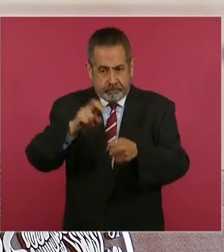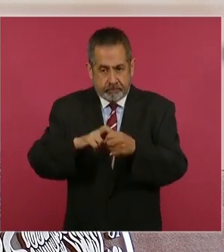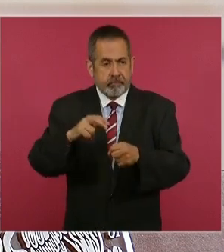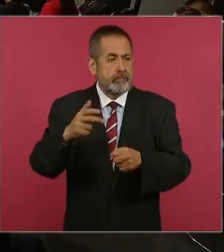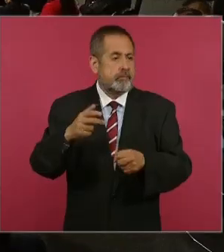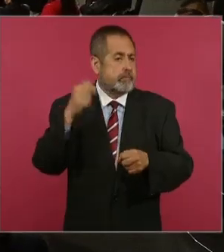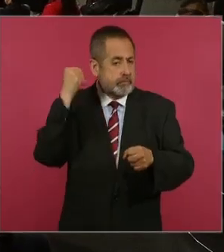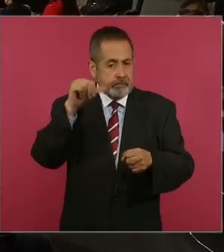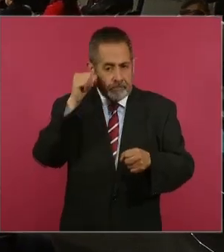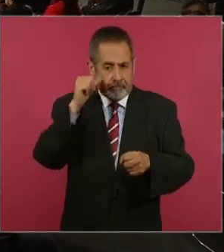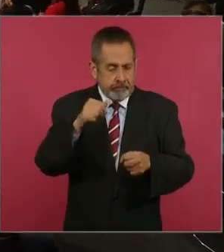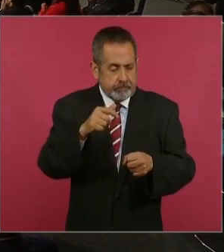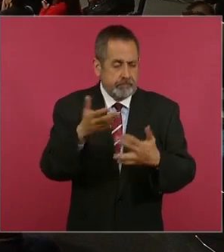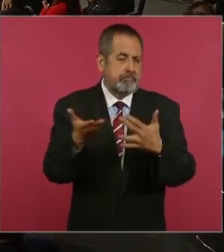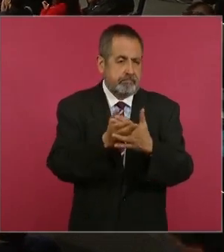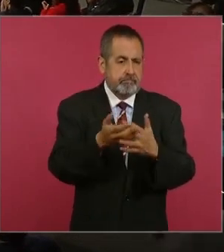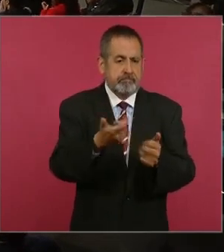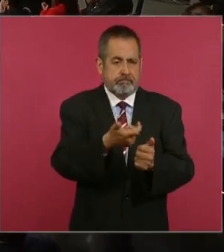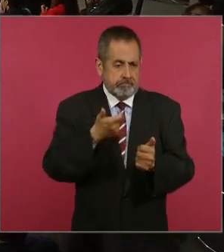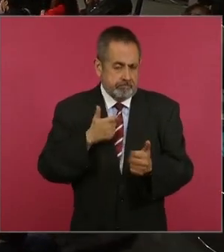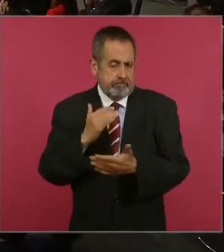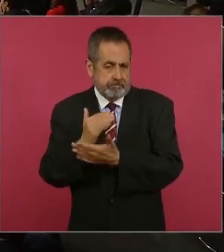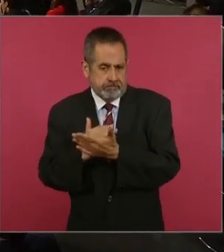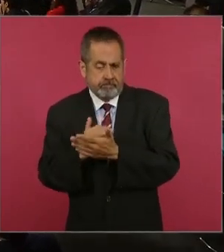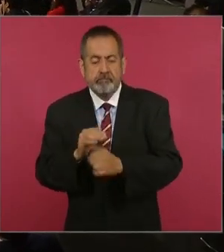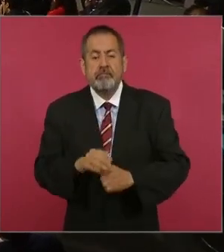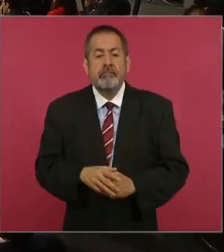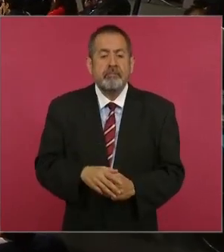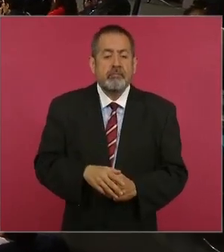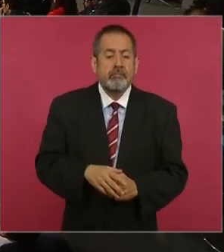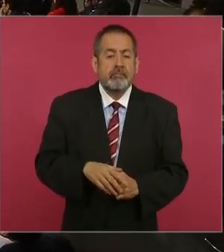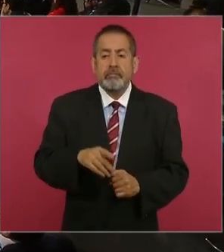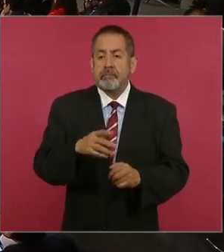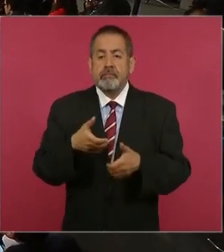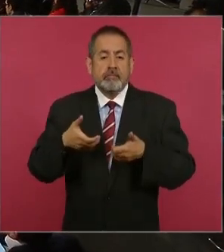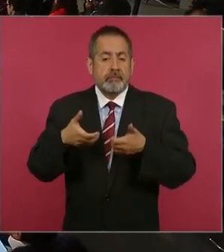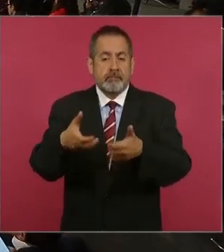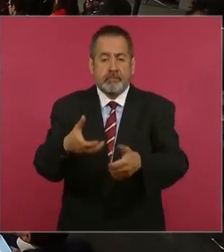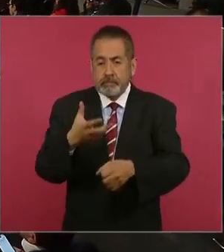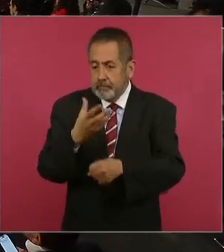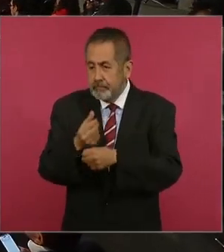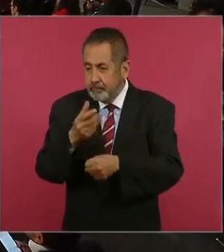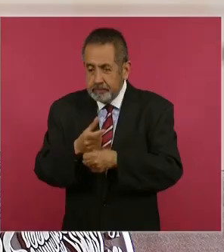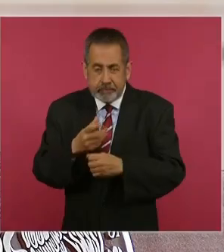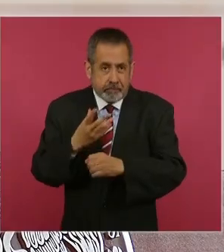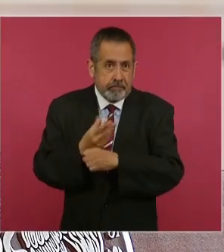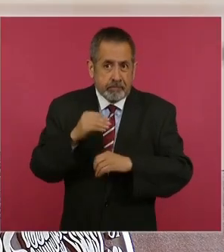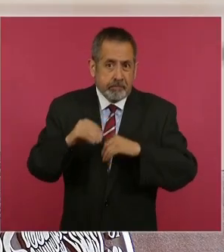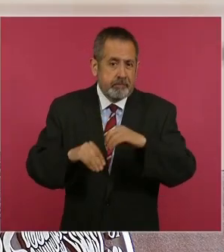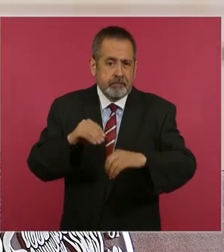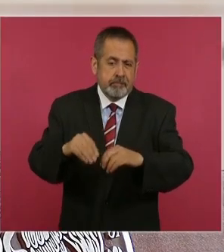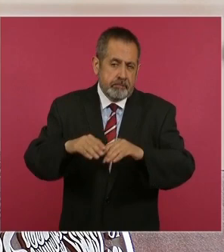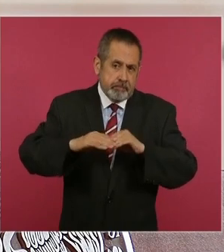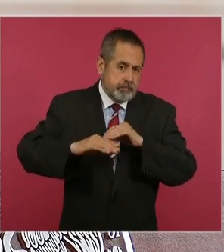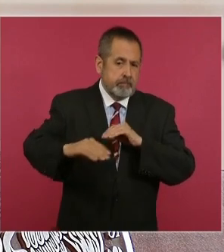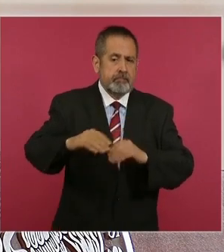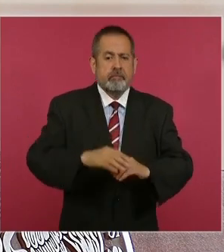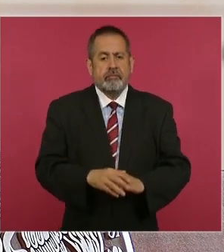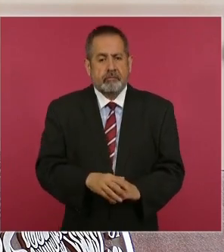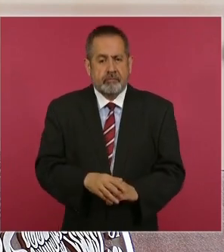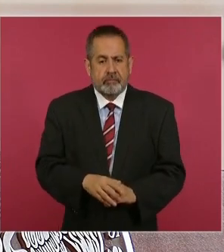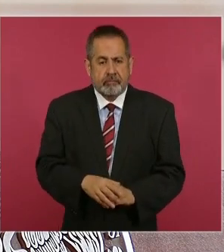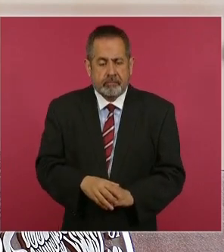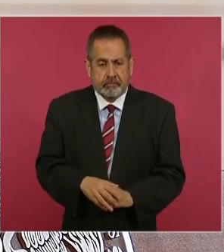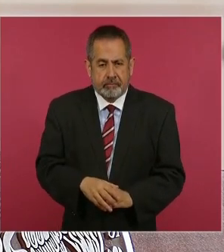Acapulco La rehabilitación de la infraestructura carretera los paquetes